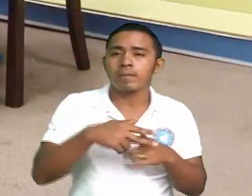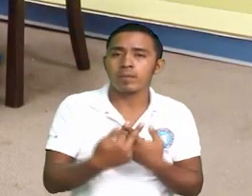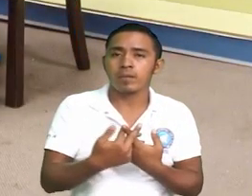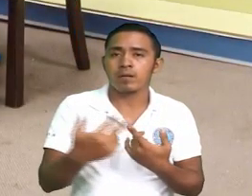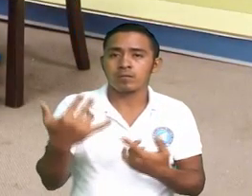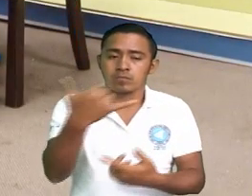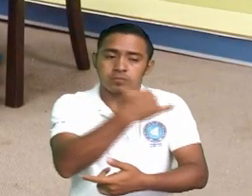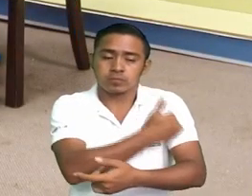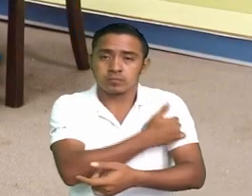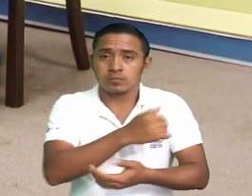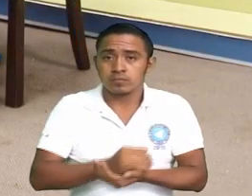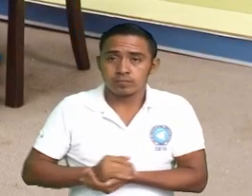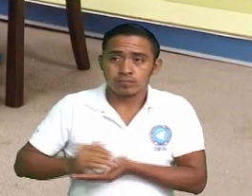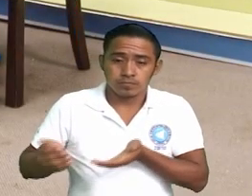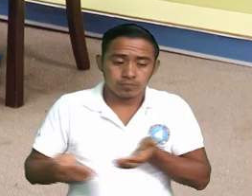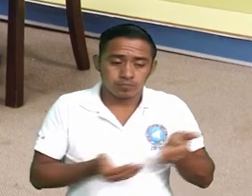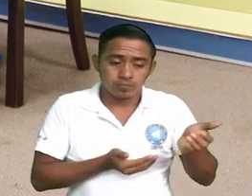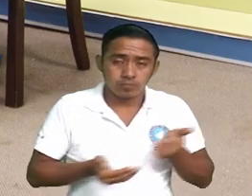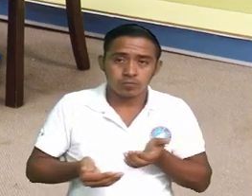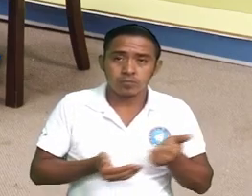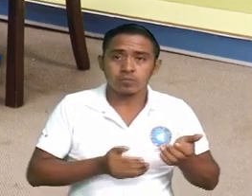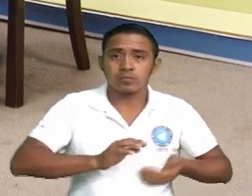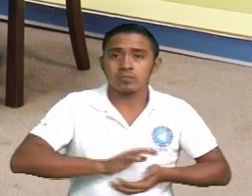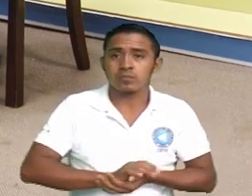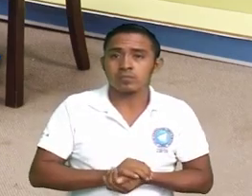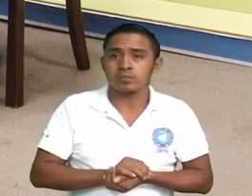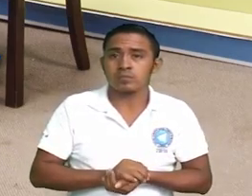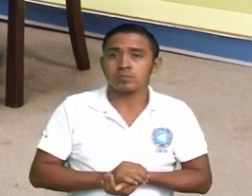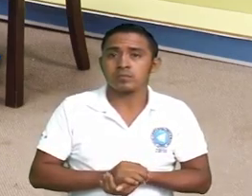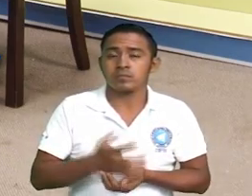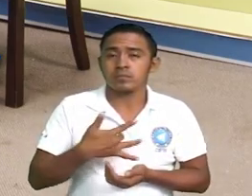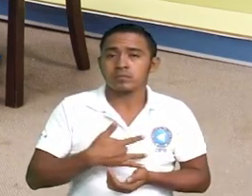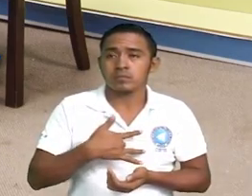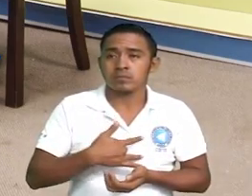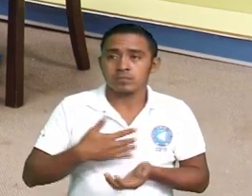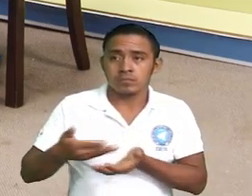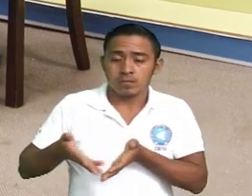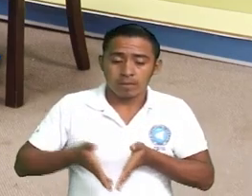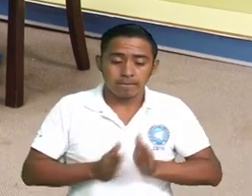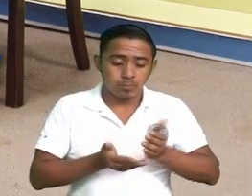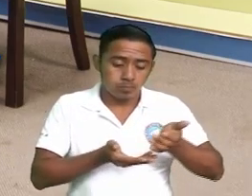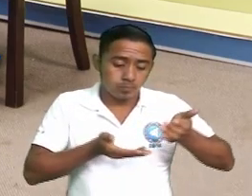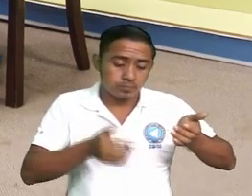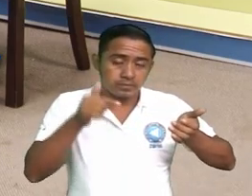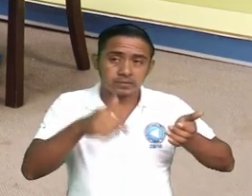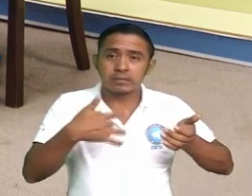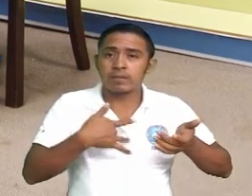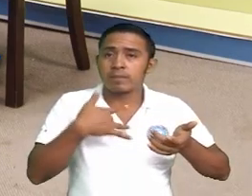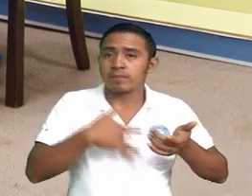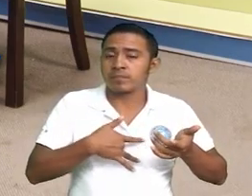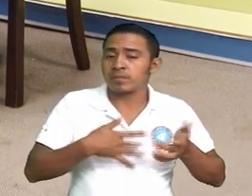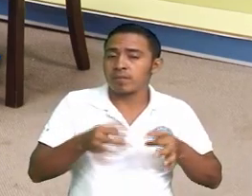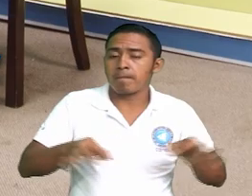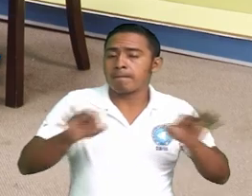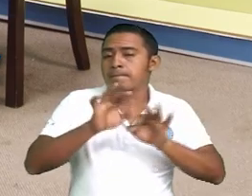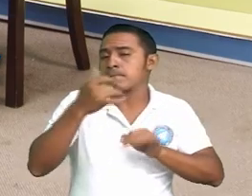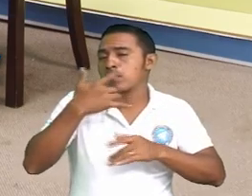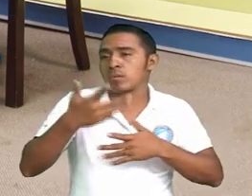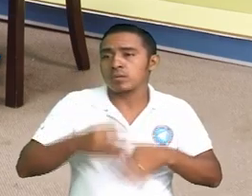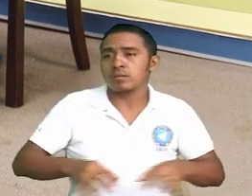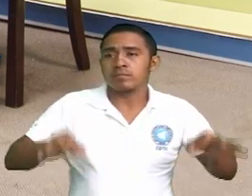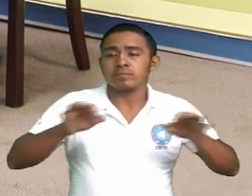todos sabemos que un niño recién nacido necesita la vacuna. Así es. ¿Por qué es importante vacunar? Bueno, en